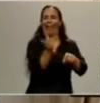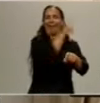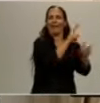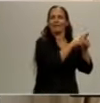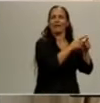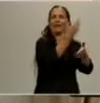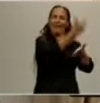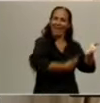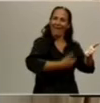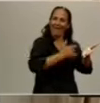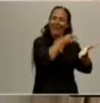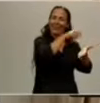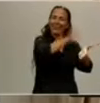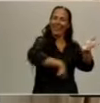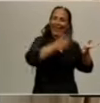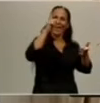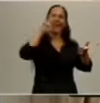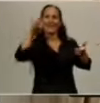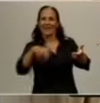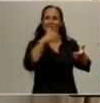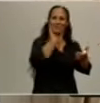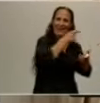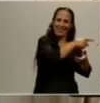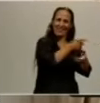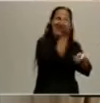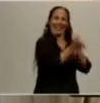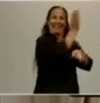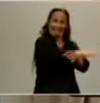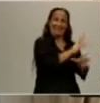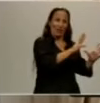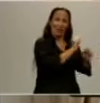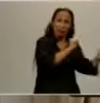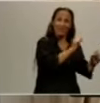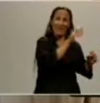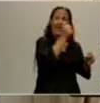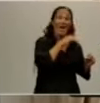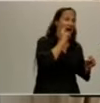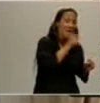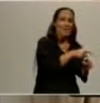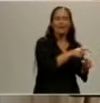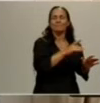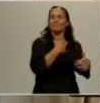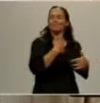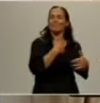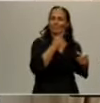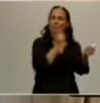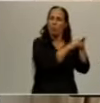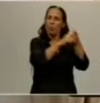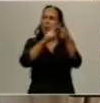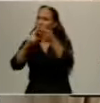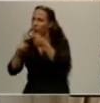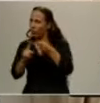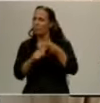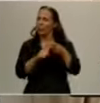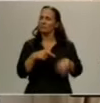entendimiento y con la impunidad del atentado de la AMIA, porque parece ser que en realidad nadie quisiera